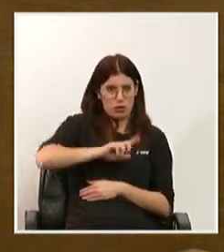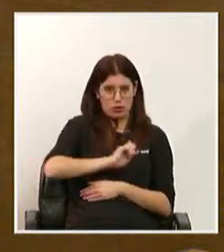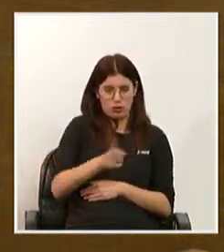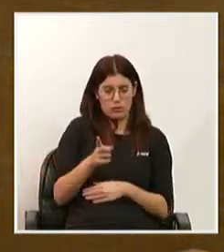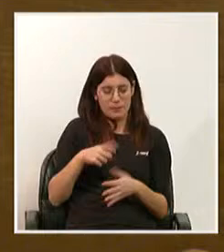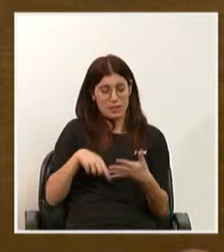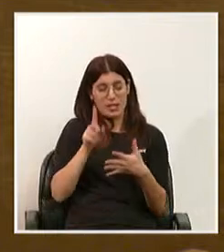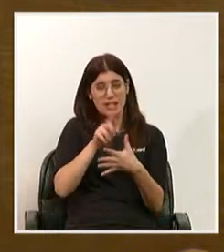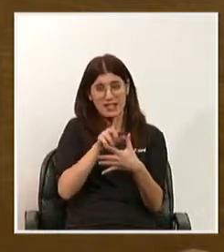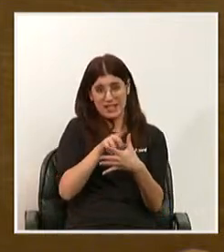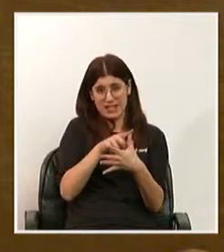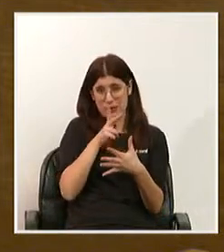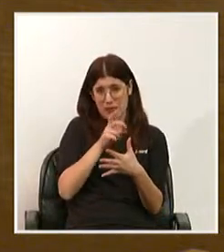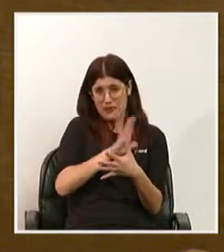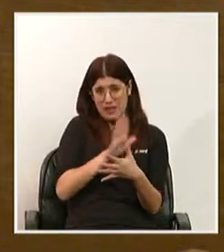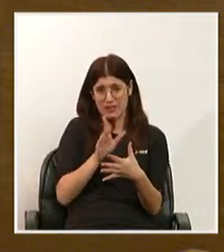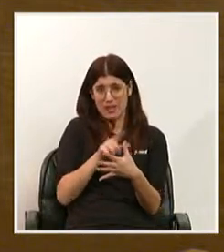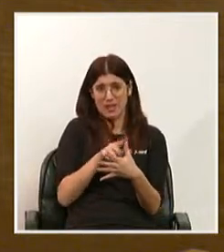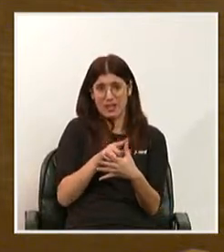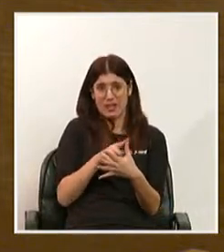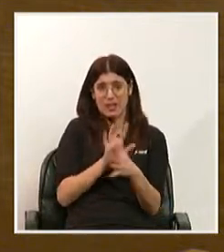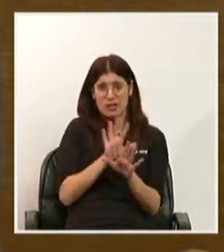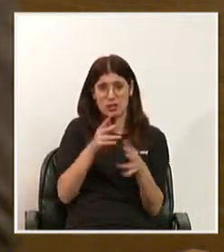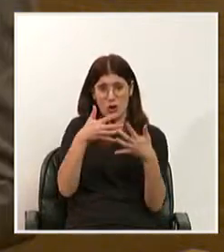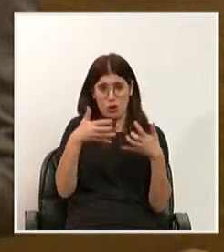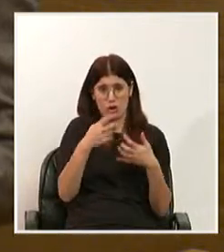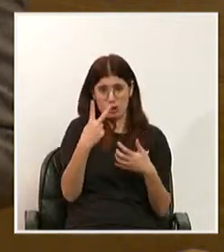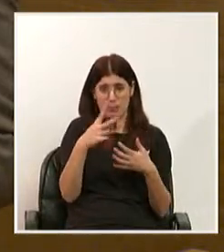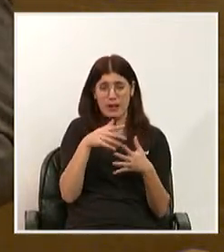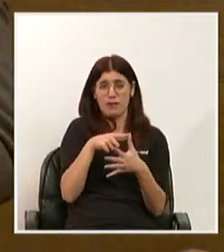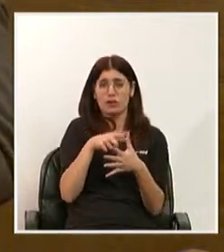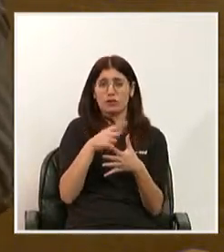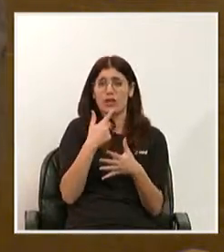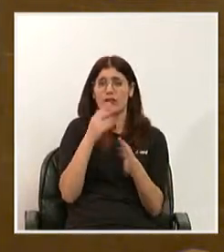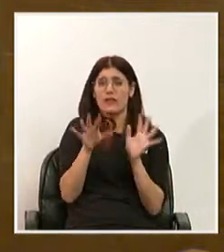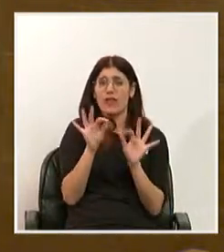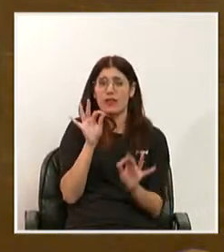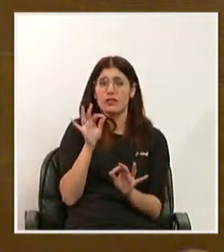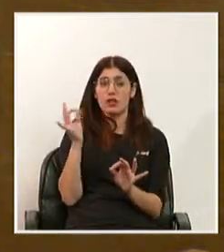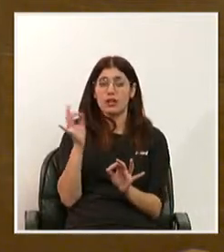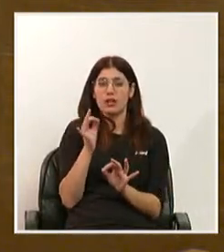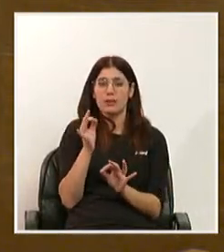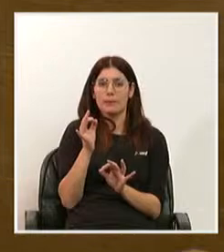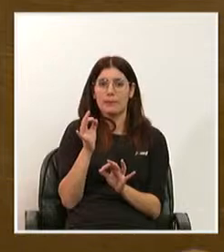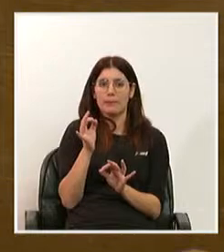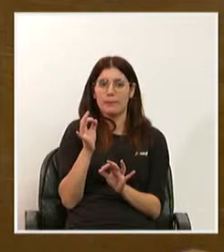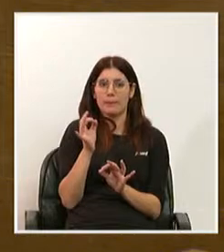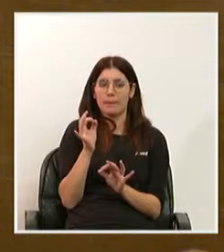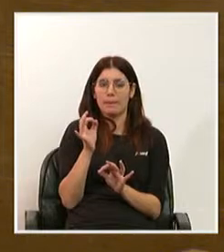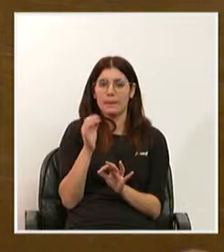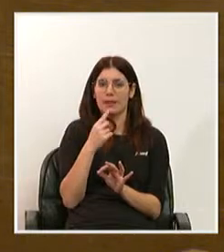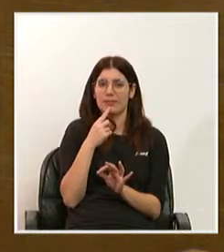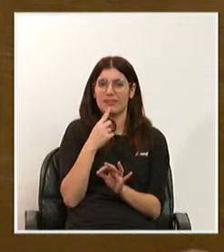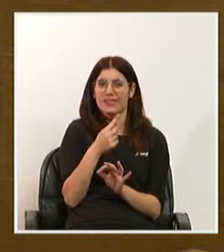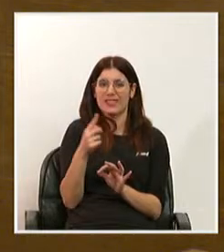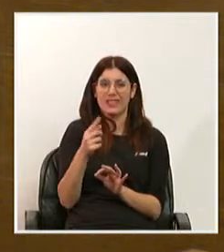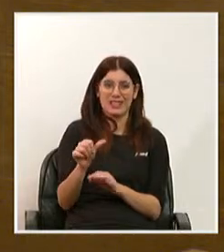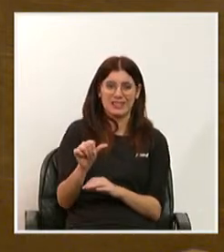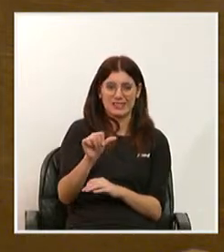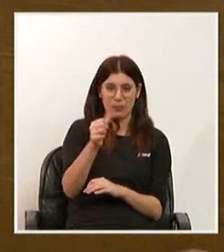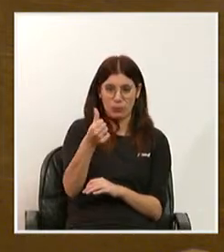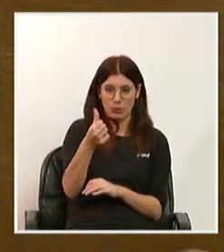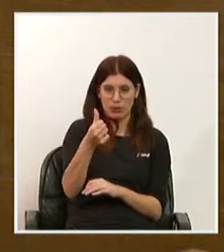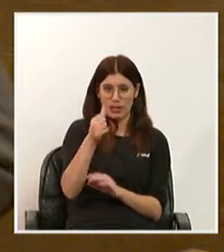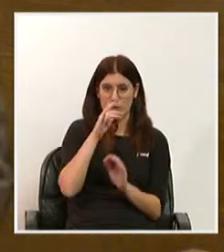destrozo que hacen en tan solo dos párrafos deciden toman la decisión de que se apruebe un plan